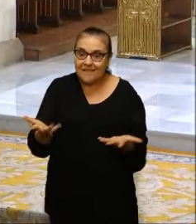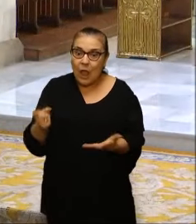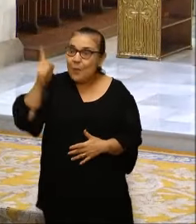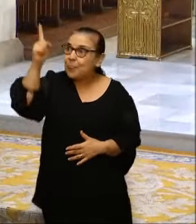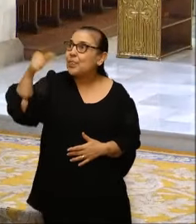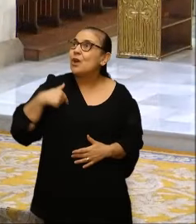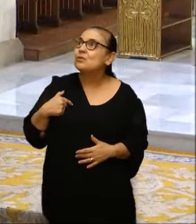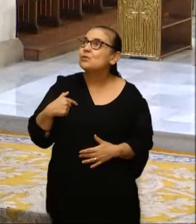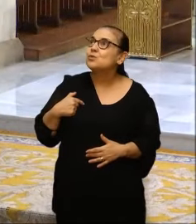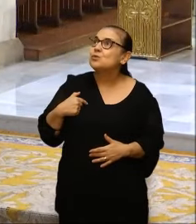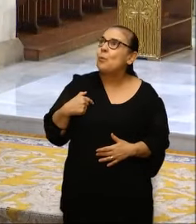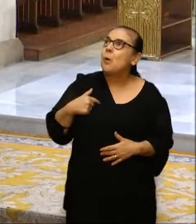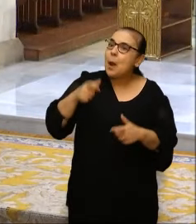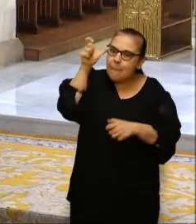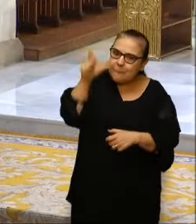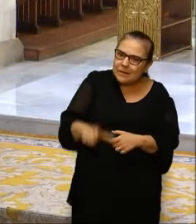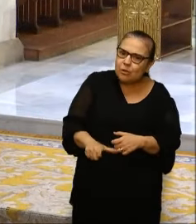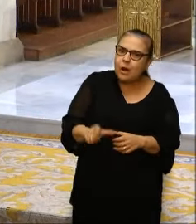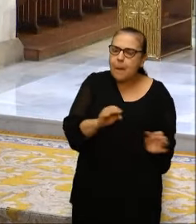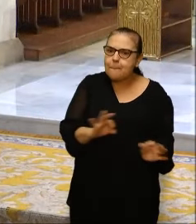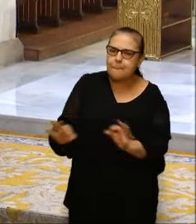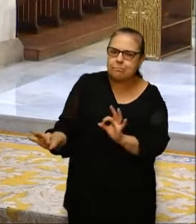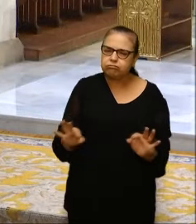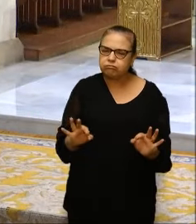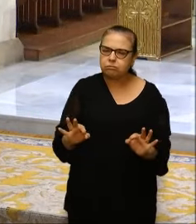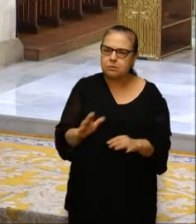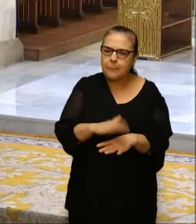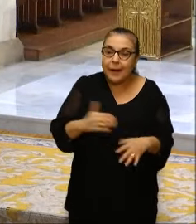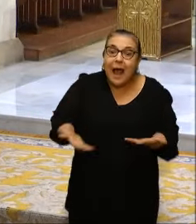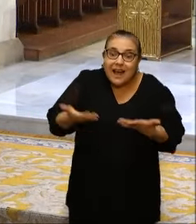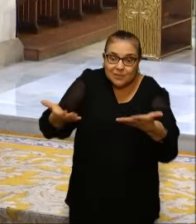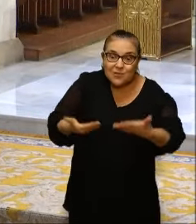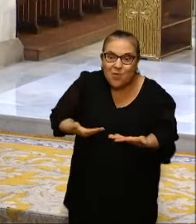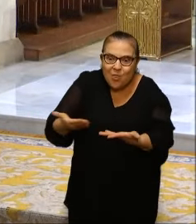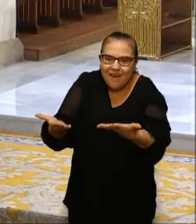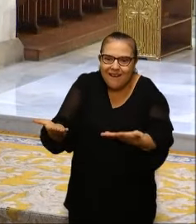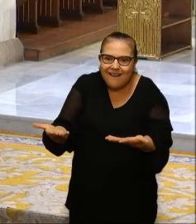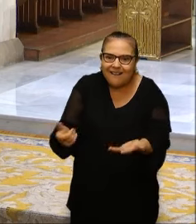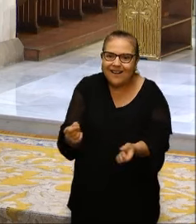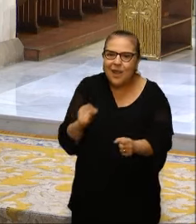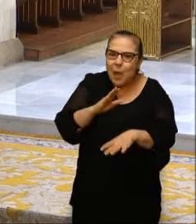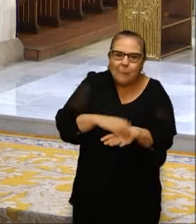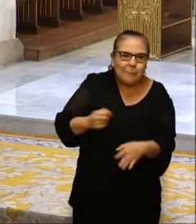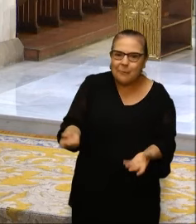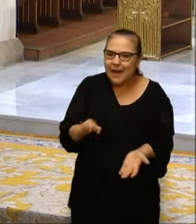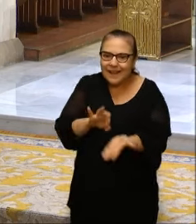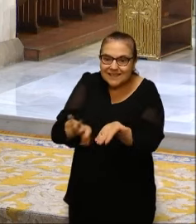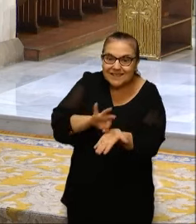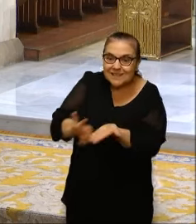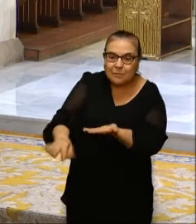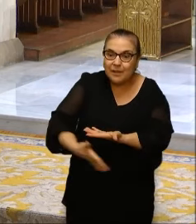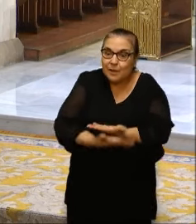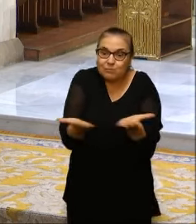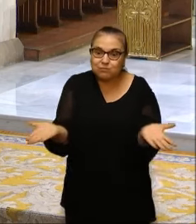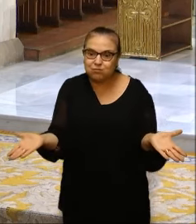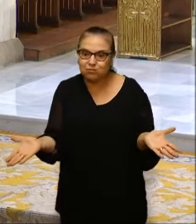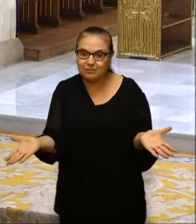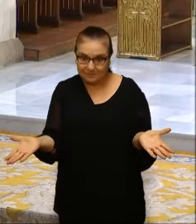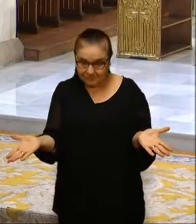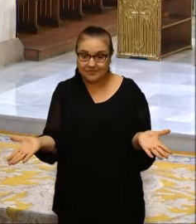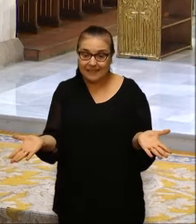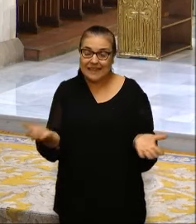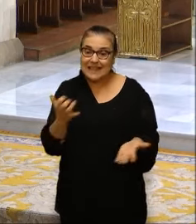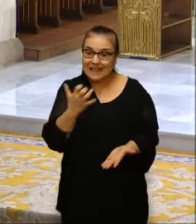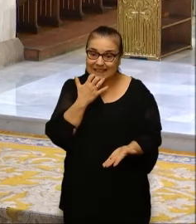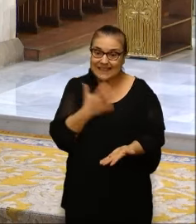ser una persona curtida, curtida para ayudar a los demás, curtida para servir a los demás. Y claro, si quiero dar